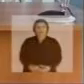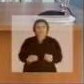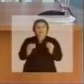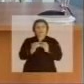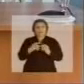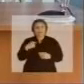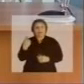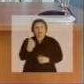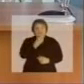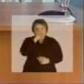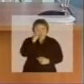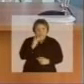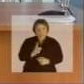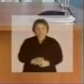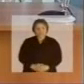Patriotas